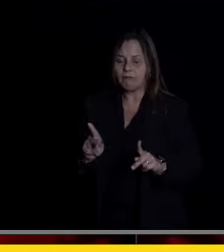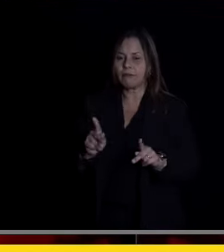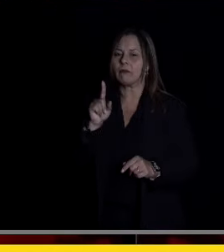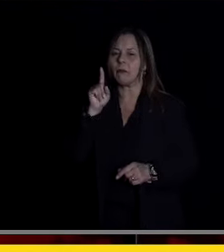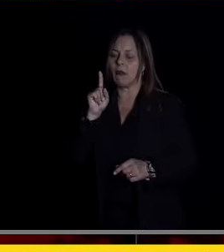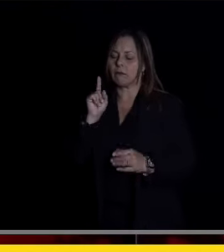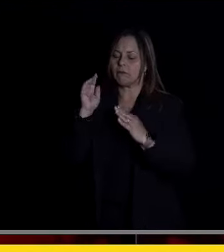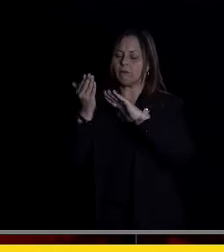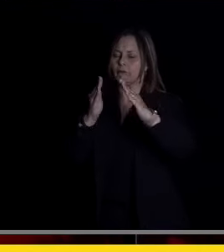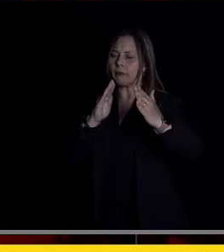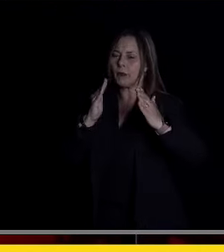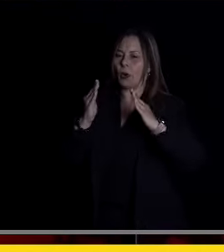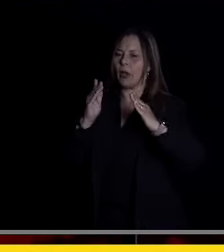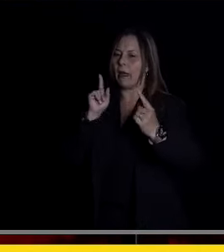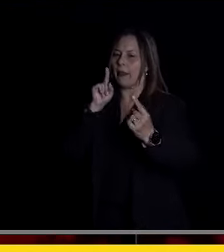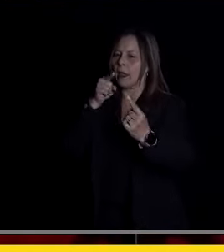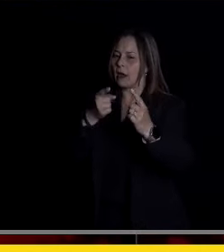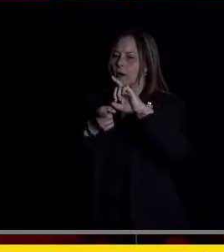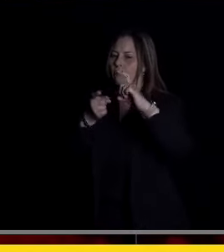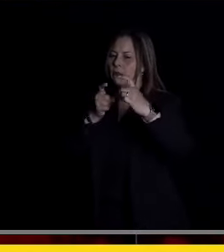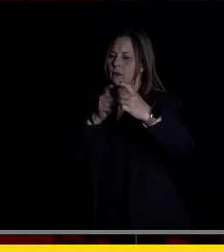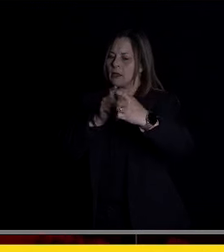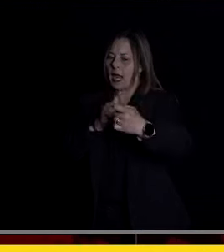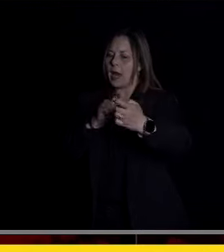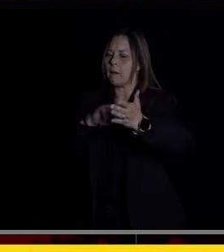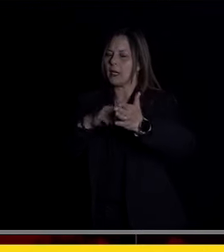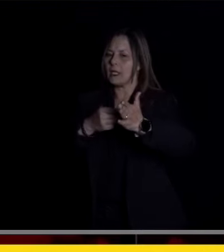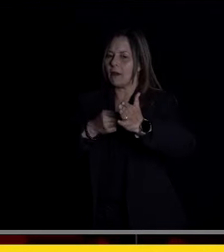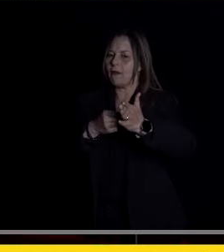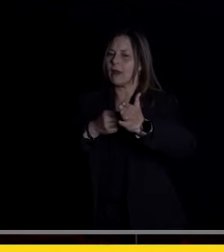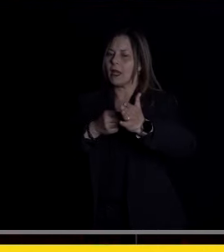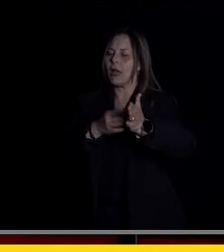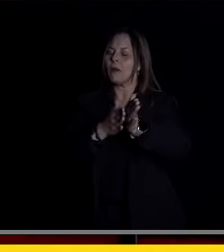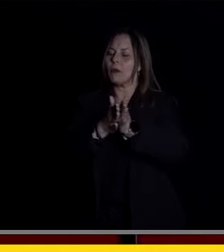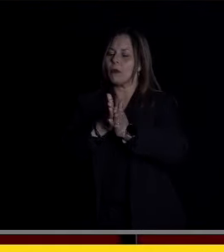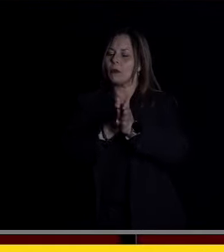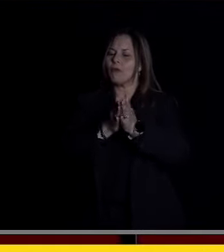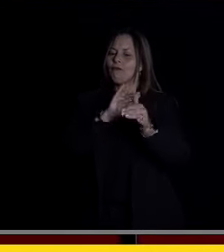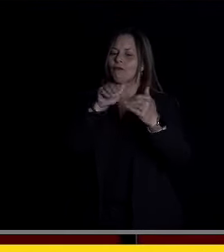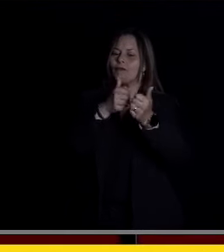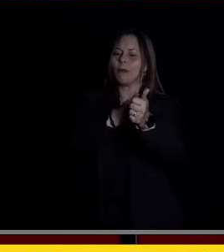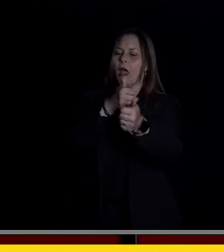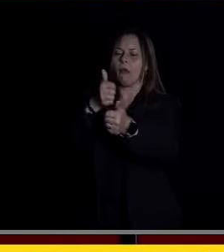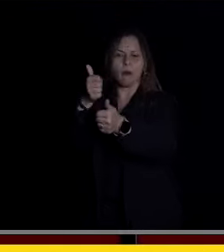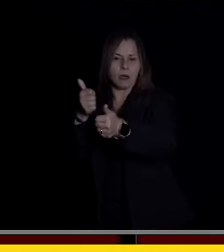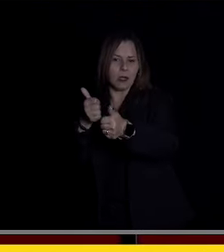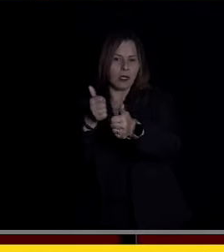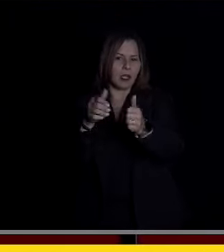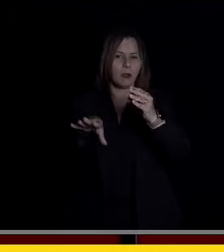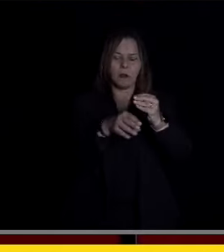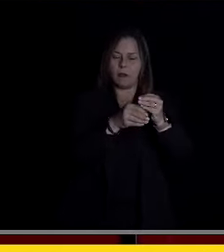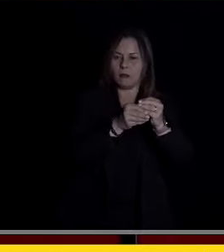una ciudad en la que cada reto se traduce en una oportunidad. Todos y cada uno de ustedes constituyen una